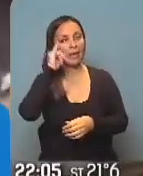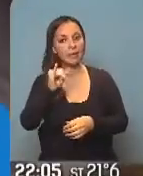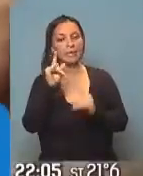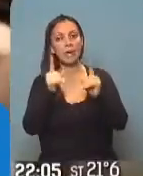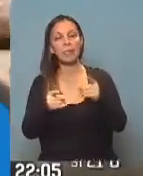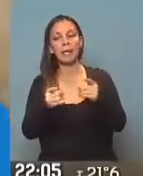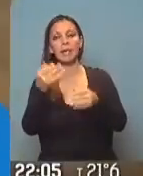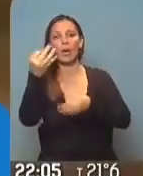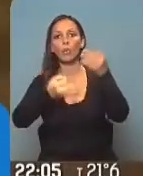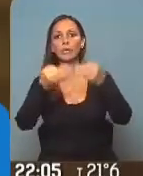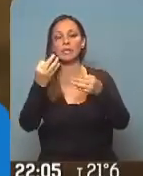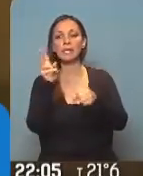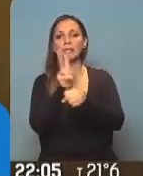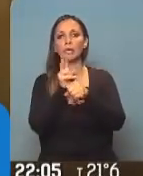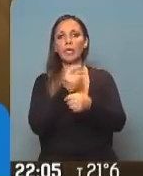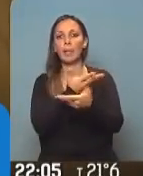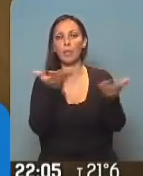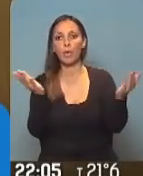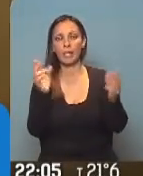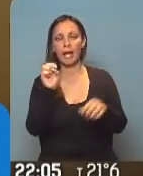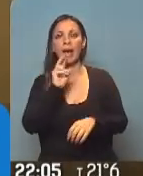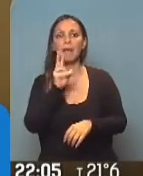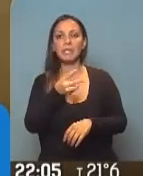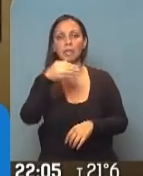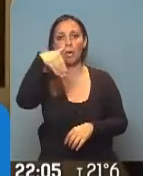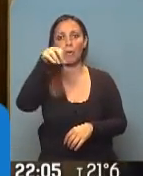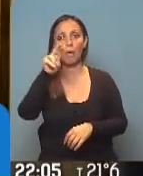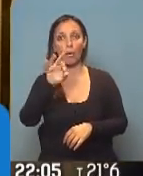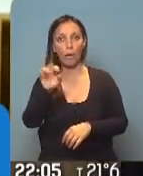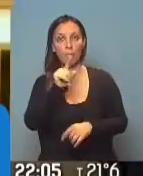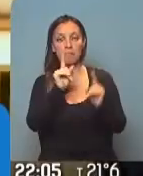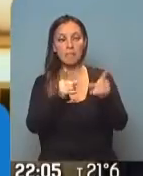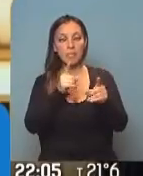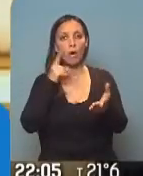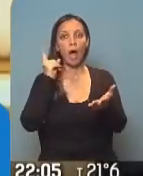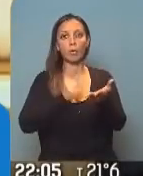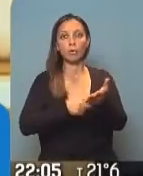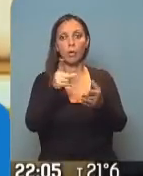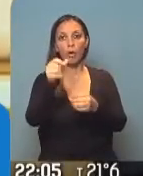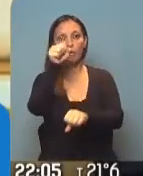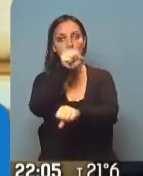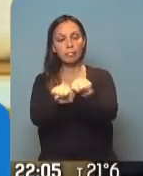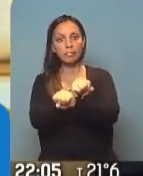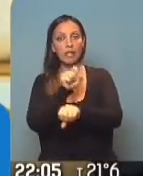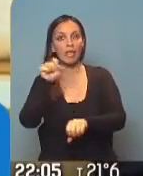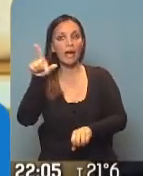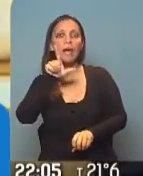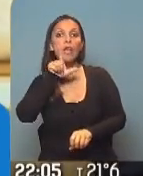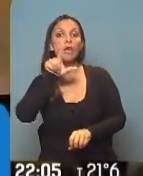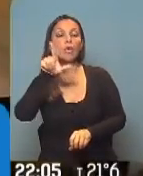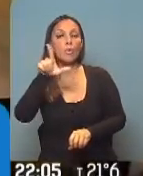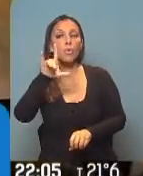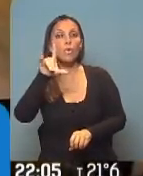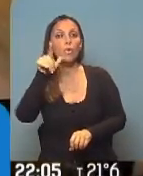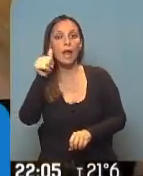Seguridad Pública, Sergio Moro, el magistrado que condenó y ordenó el encarcelamiento del expresidente Lula da Silva por